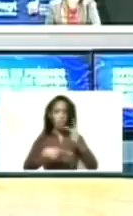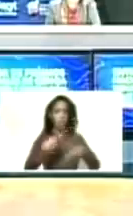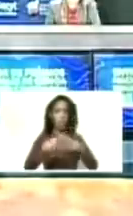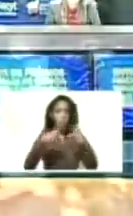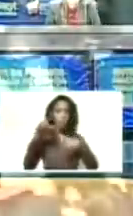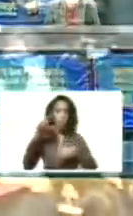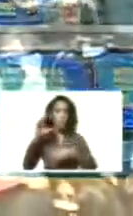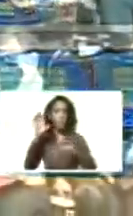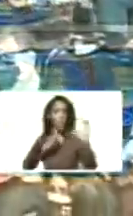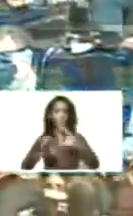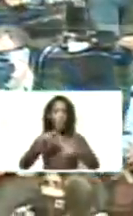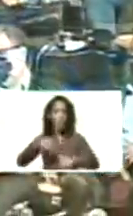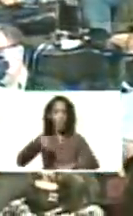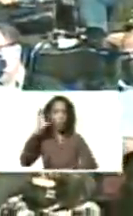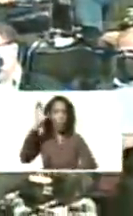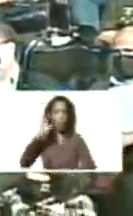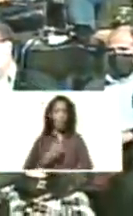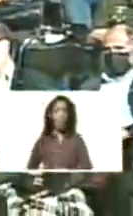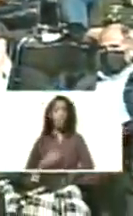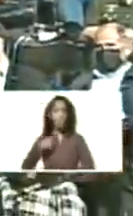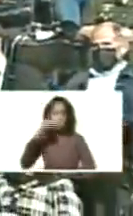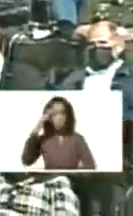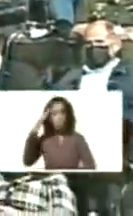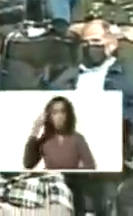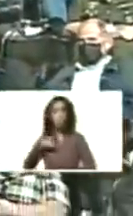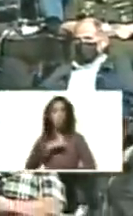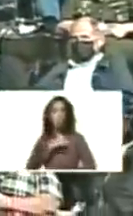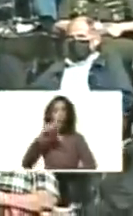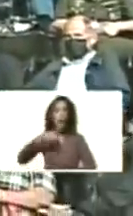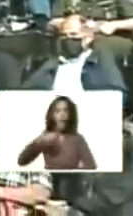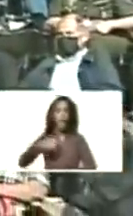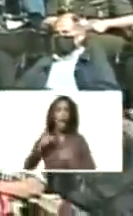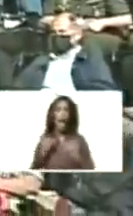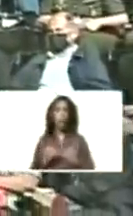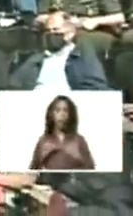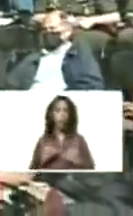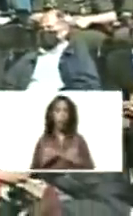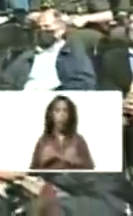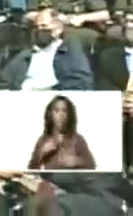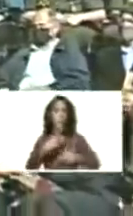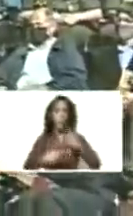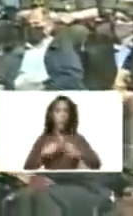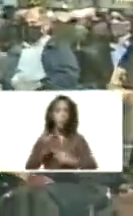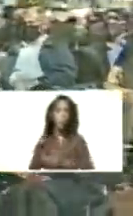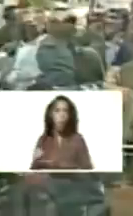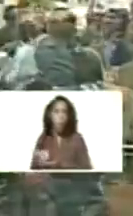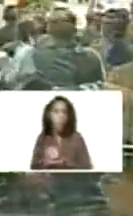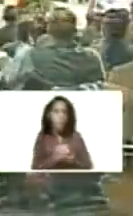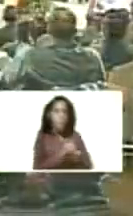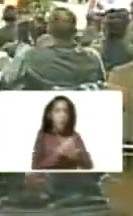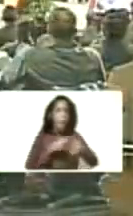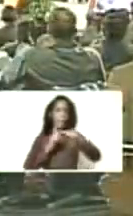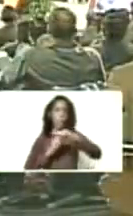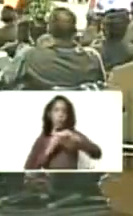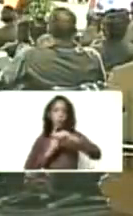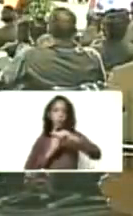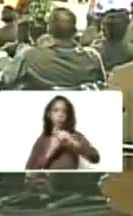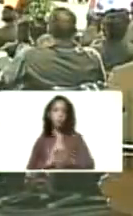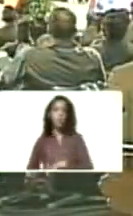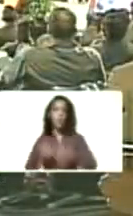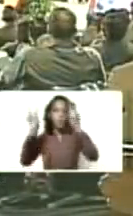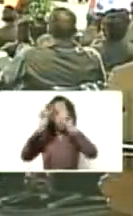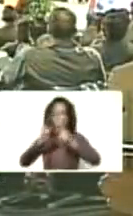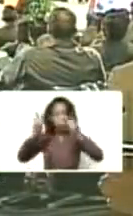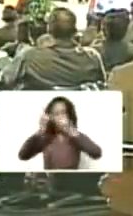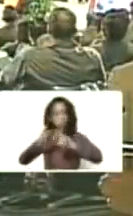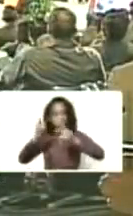país. Sé que nosotros estamos ahorita en un proceso de acumulación positiva, de